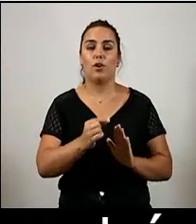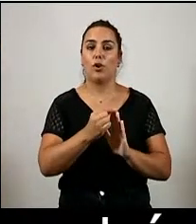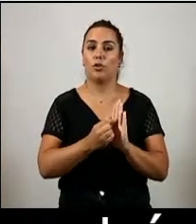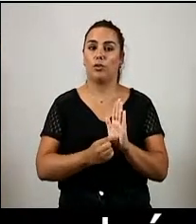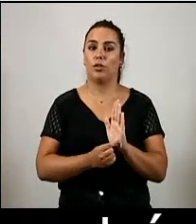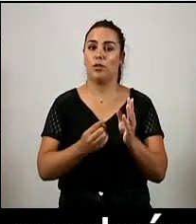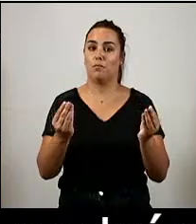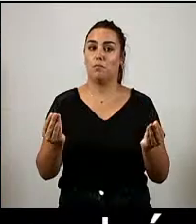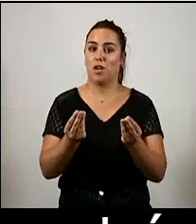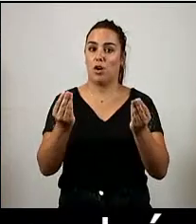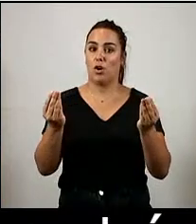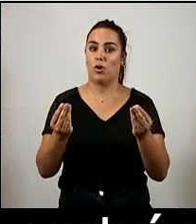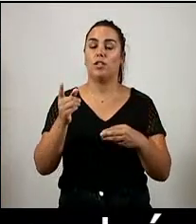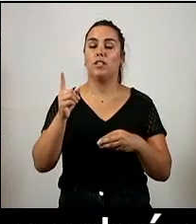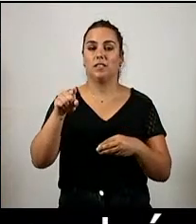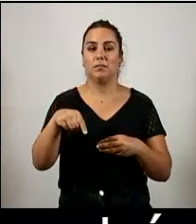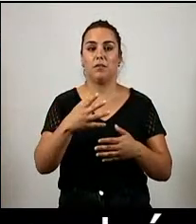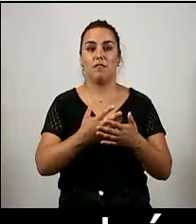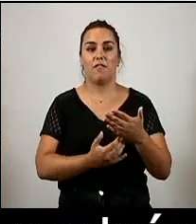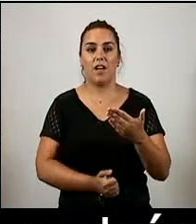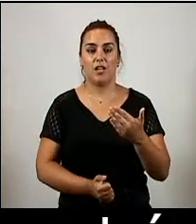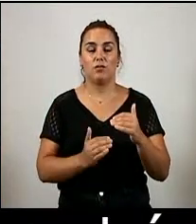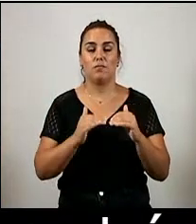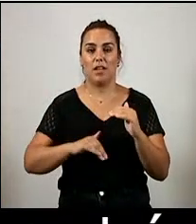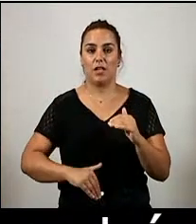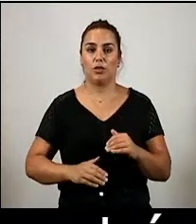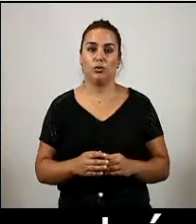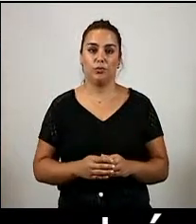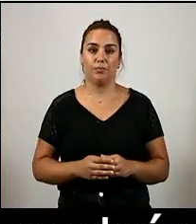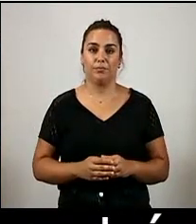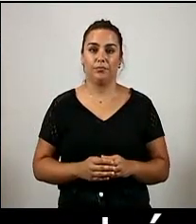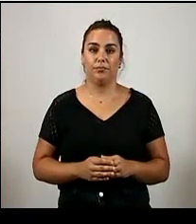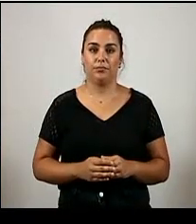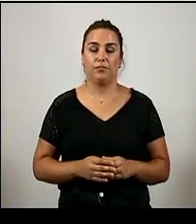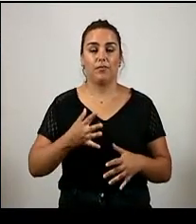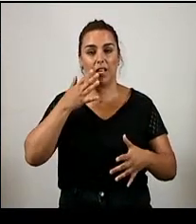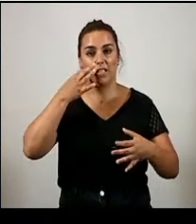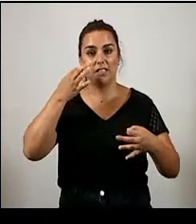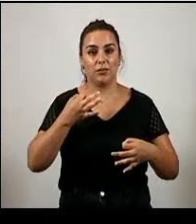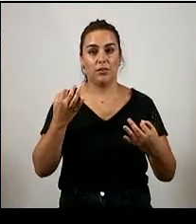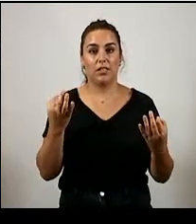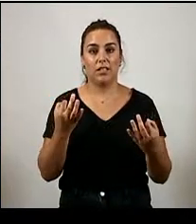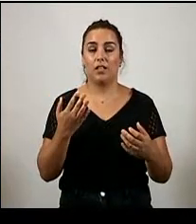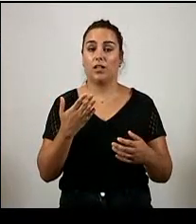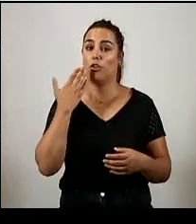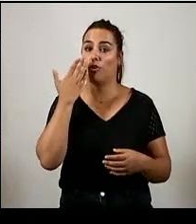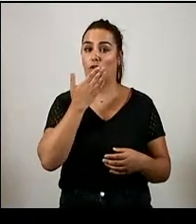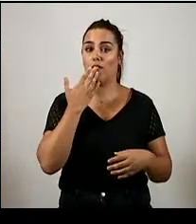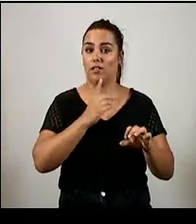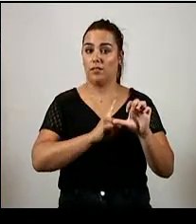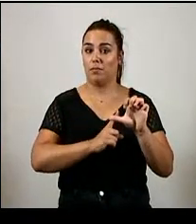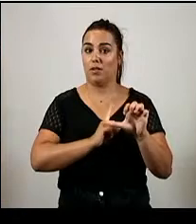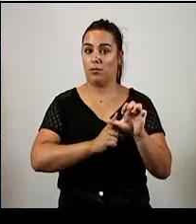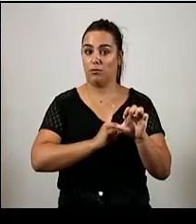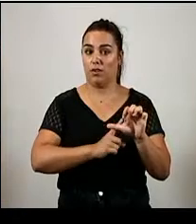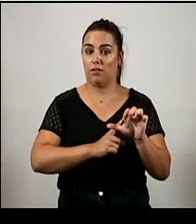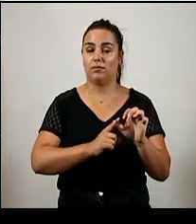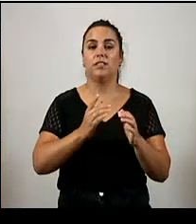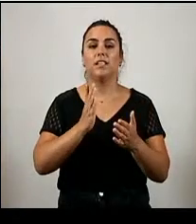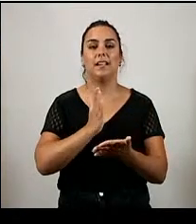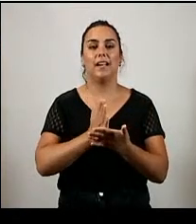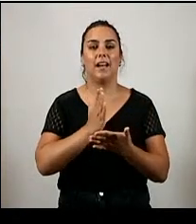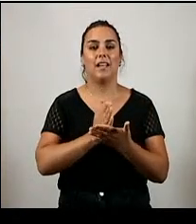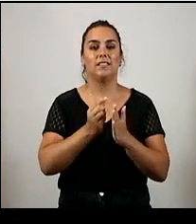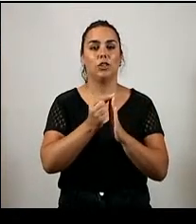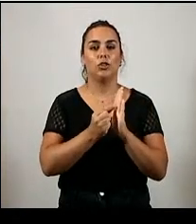condiciones y con menos incidencias. Aseguramos así que todos los escolares extremeños asistan a sus clases en igualdad